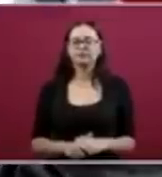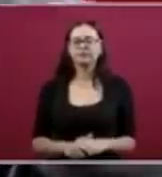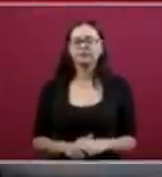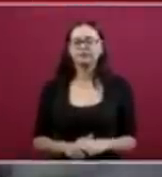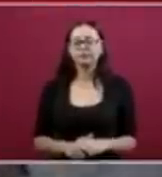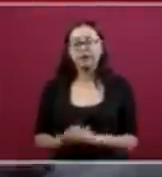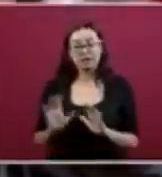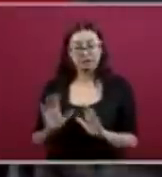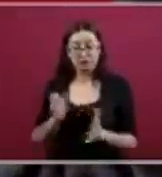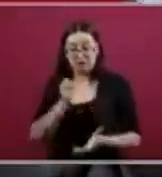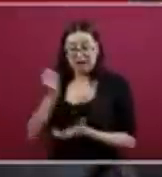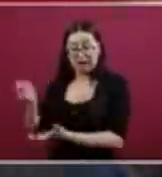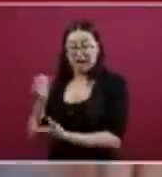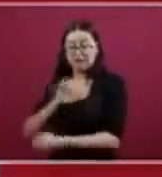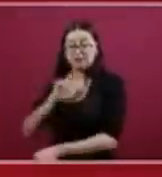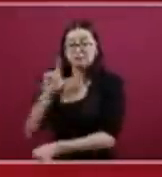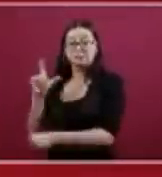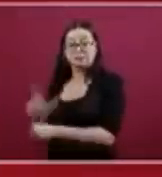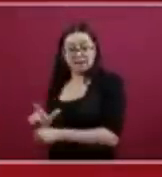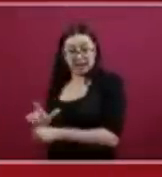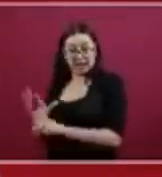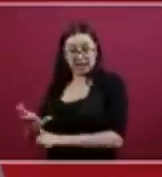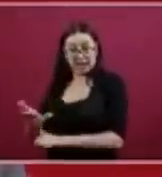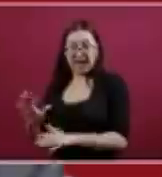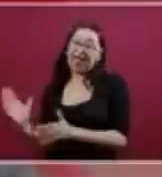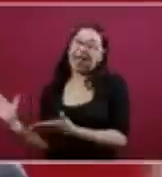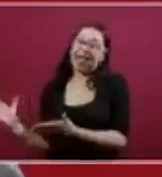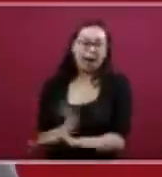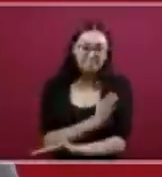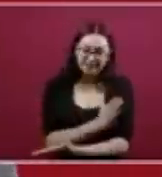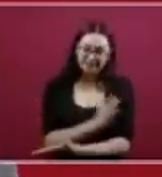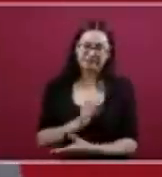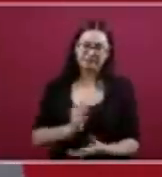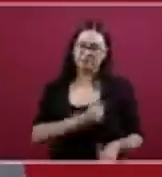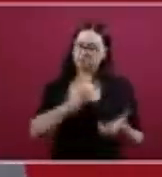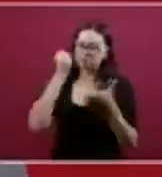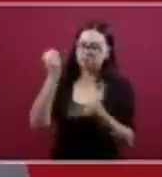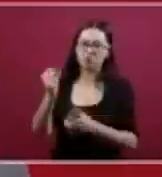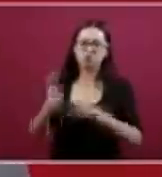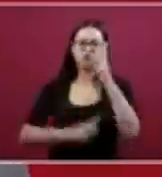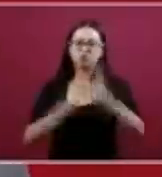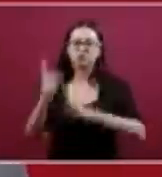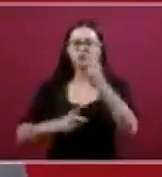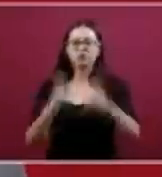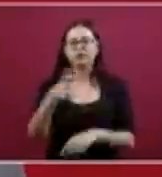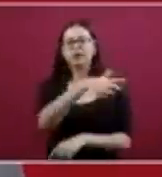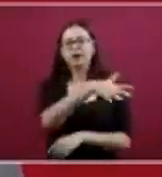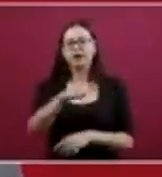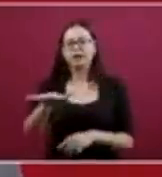presupuesto que se destina a todos los deportes.